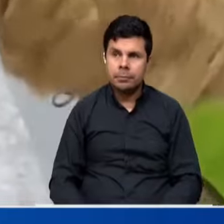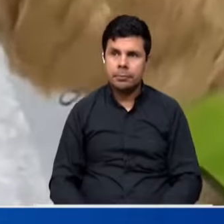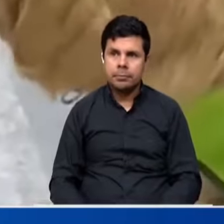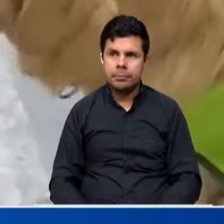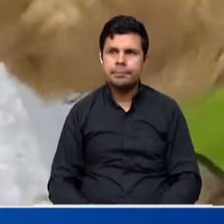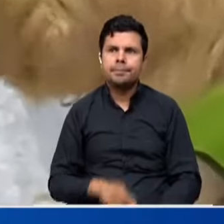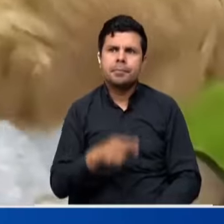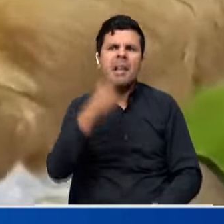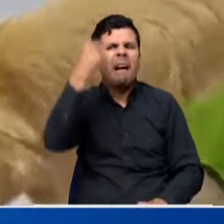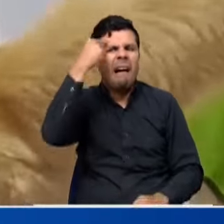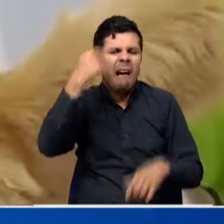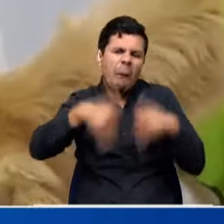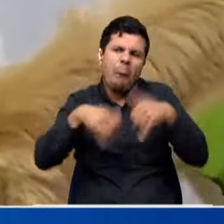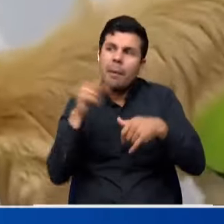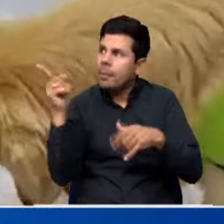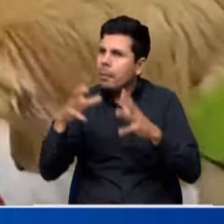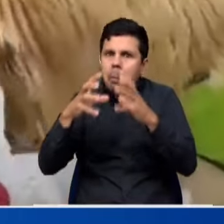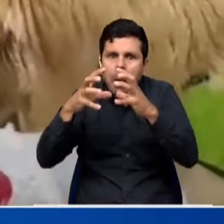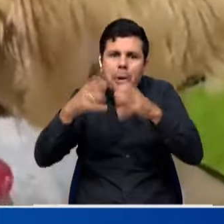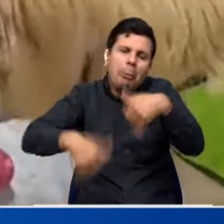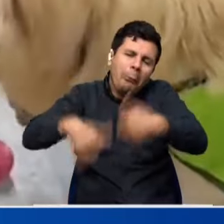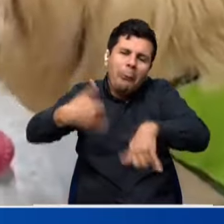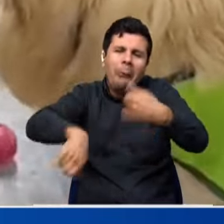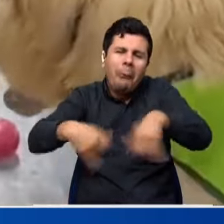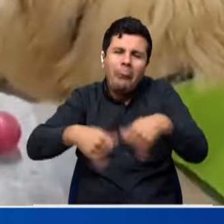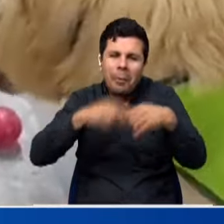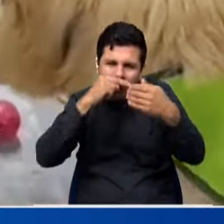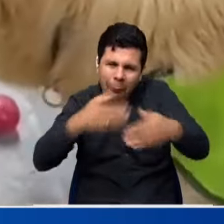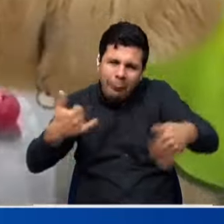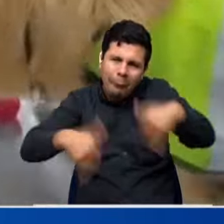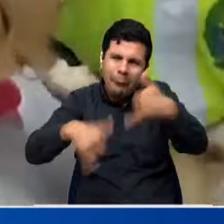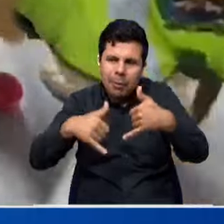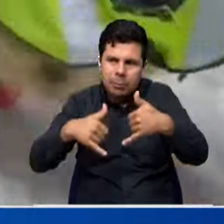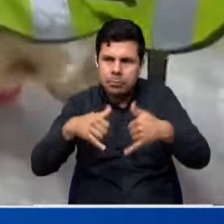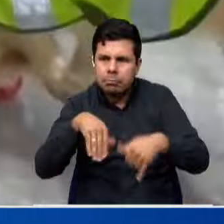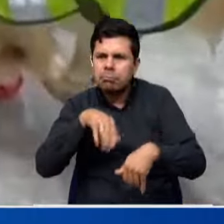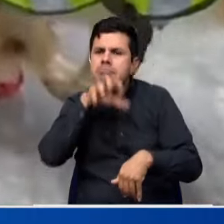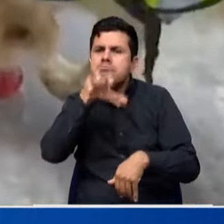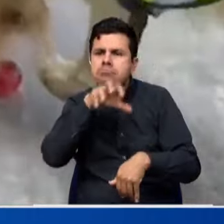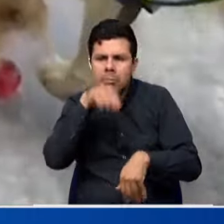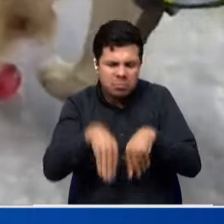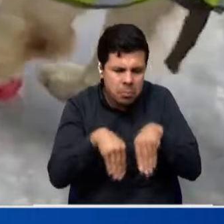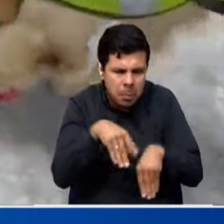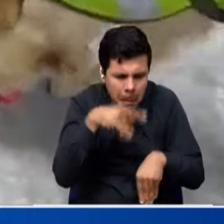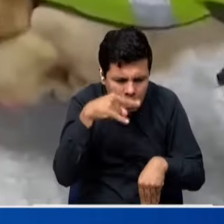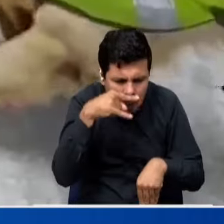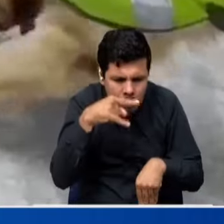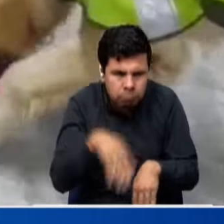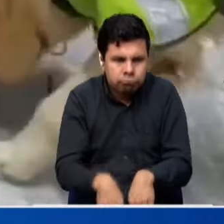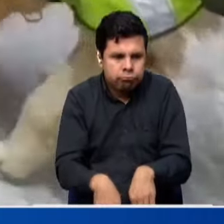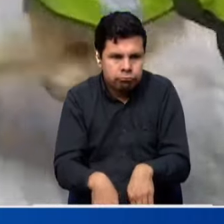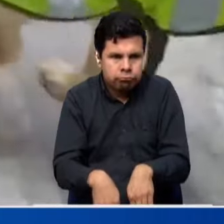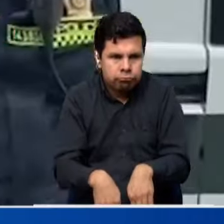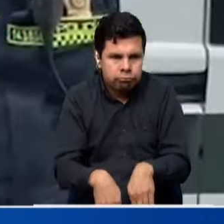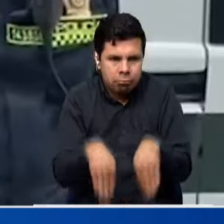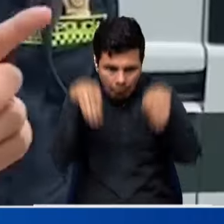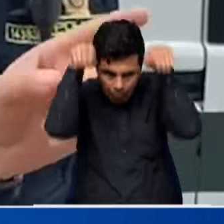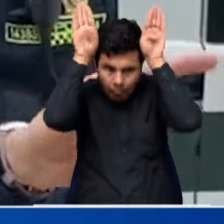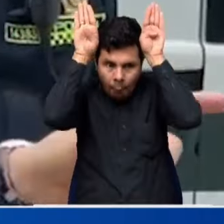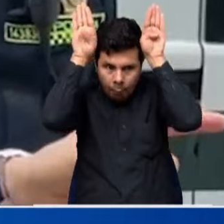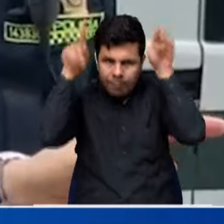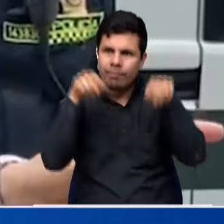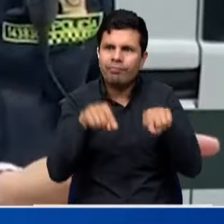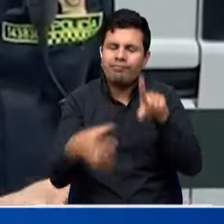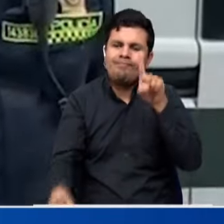aparentemente contenía juguetes inocentes, fue sometida a inspección luego que los perros detectaran la presencia de sustancias ilícitas.